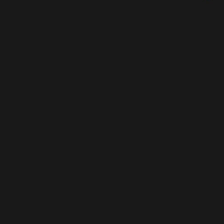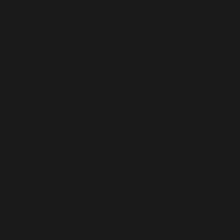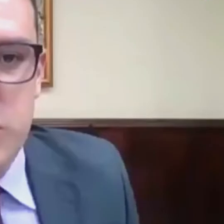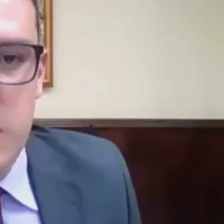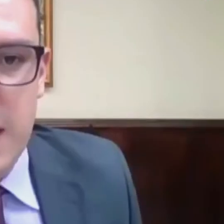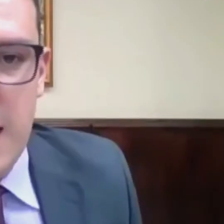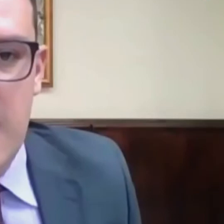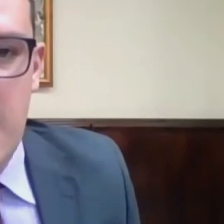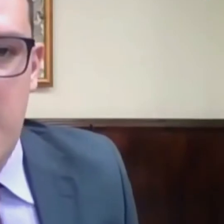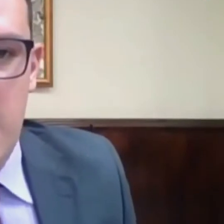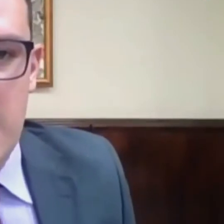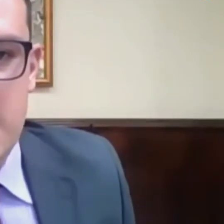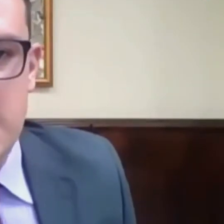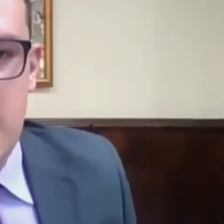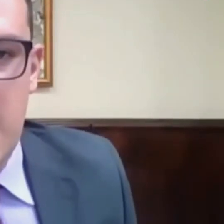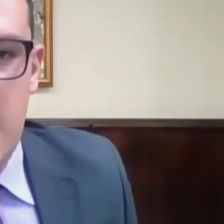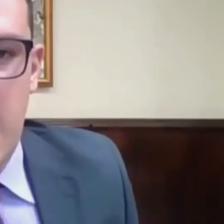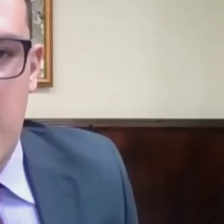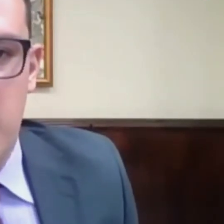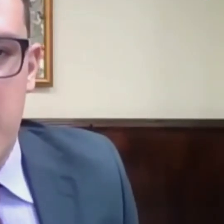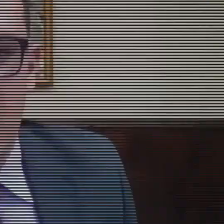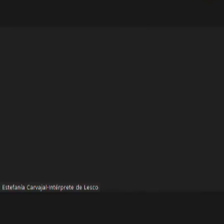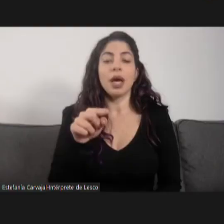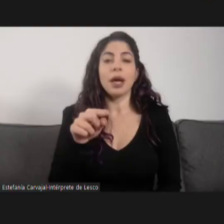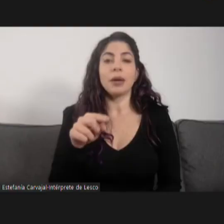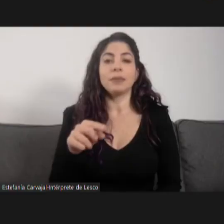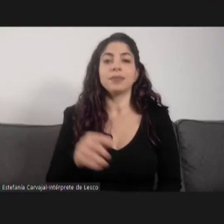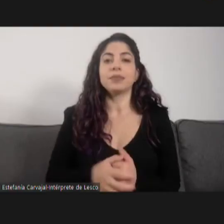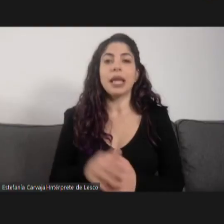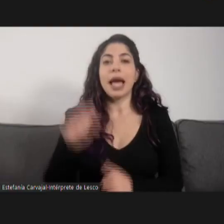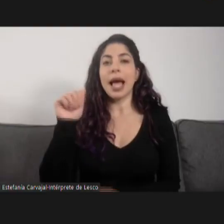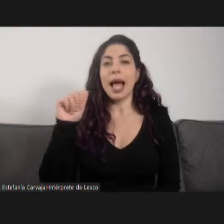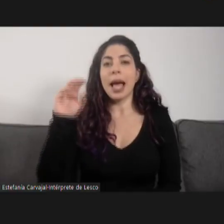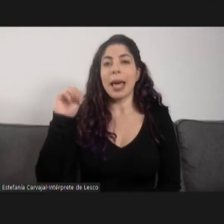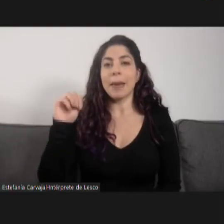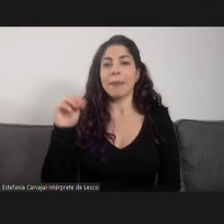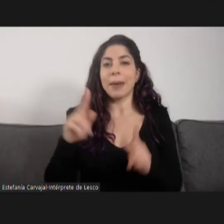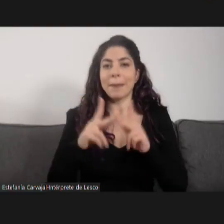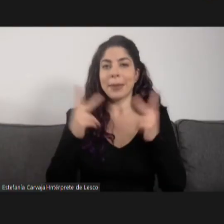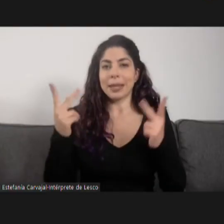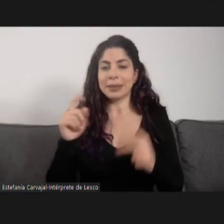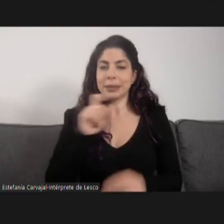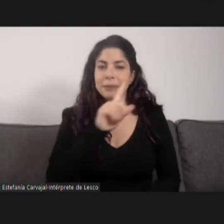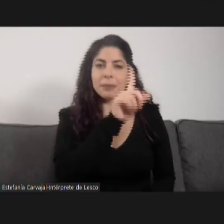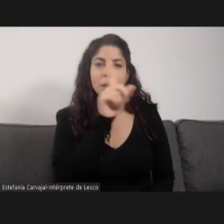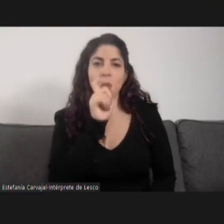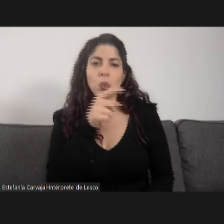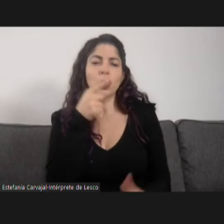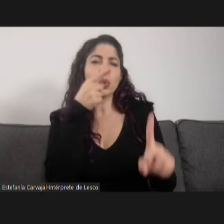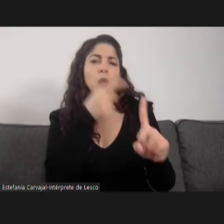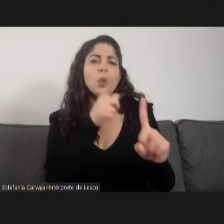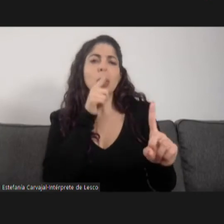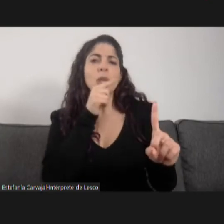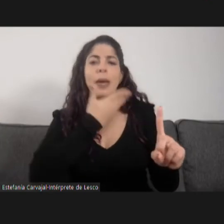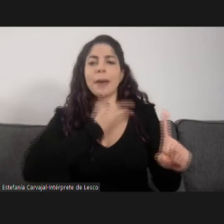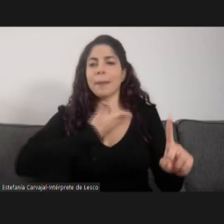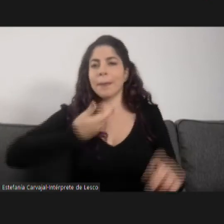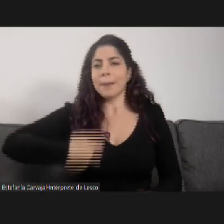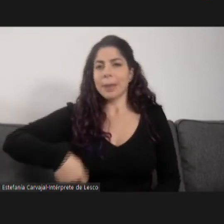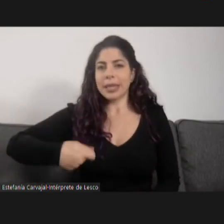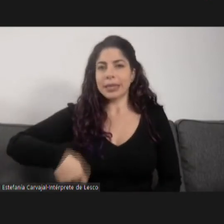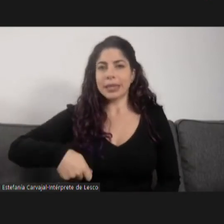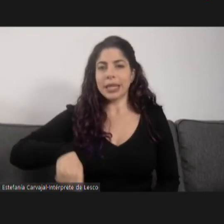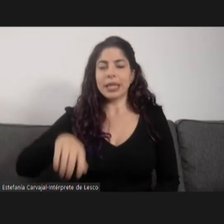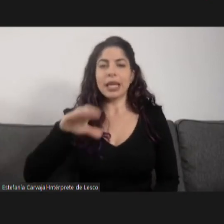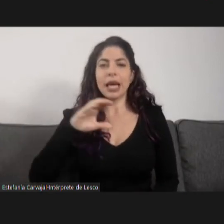La siguiente consulta la realiza el medio AM Prensa y va dirigida al presidente ejecutivo